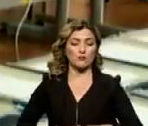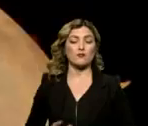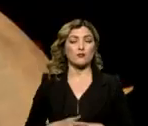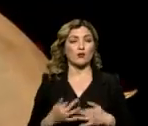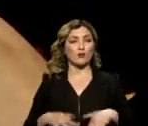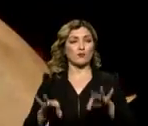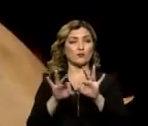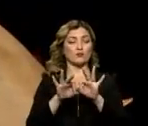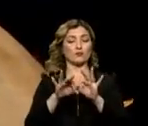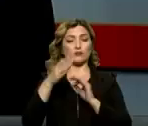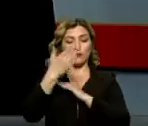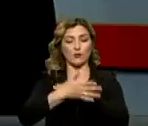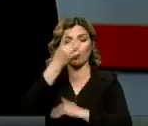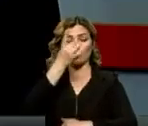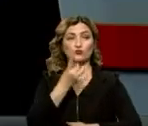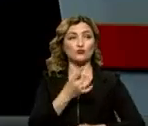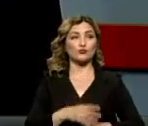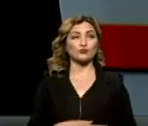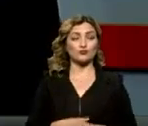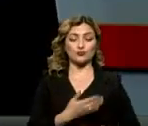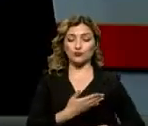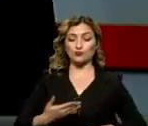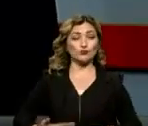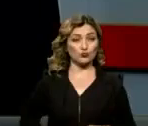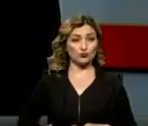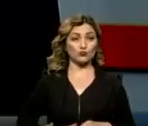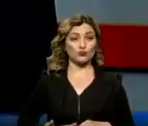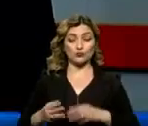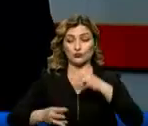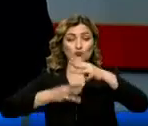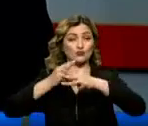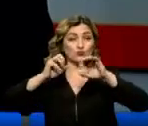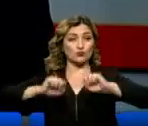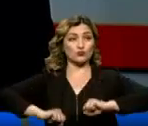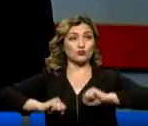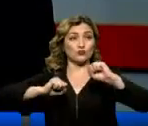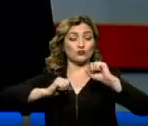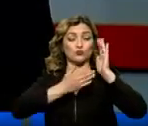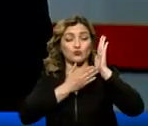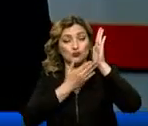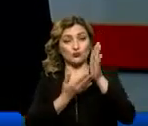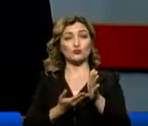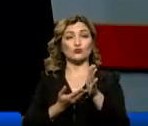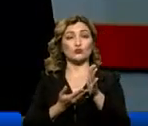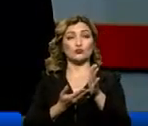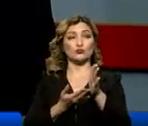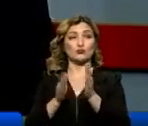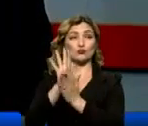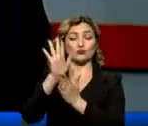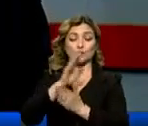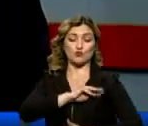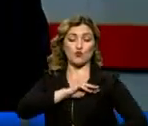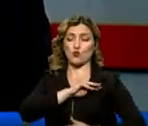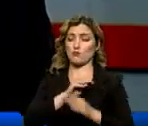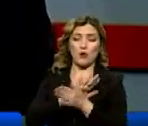la importancia de una sentencia. El presidente de la República en cualquier parte del mundo debe ser una especie de ejemplo, de referente moral,